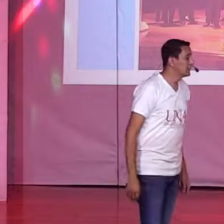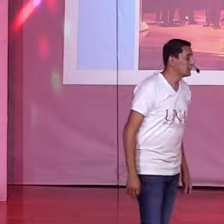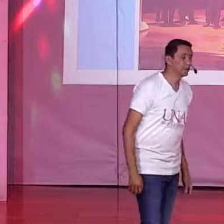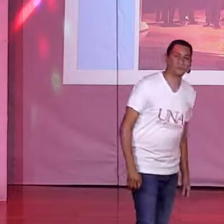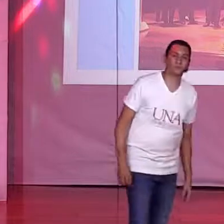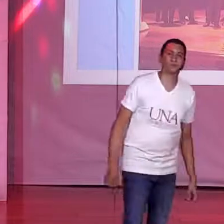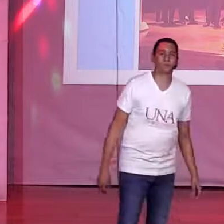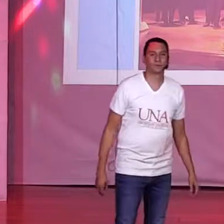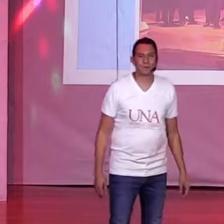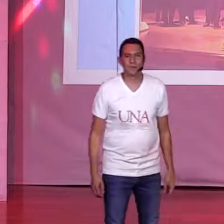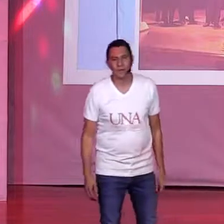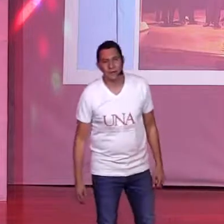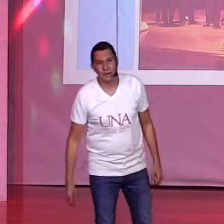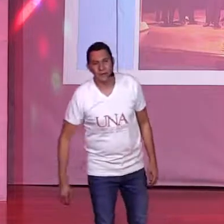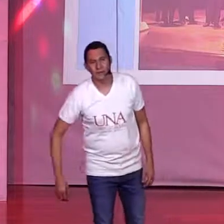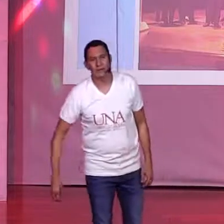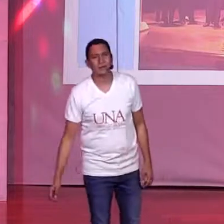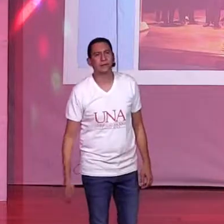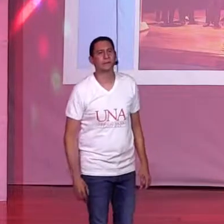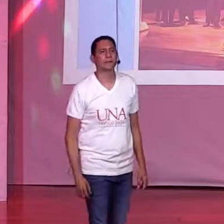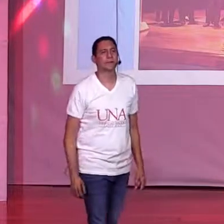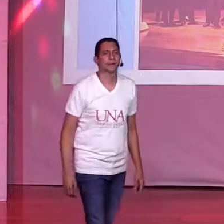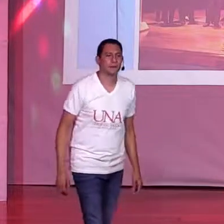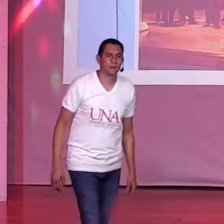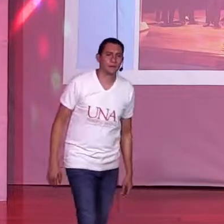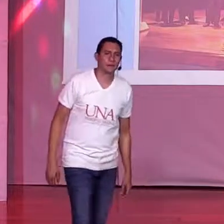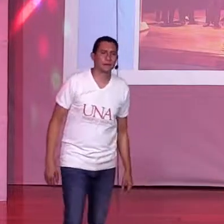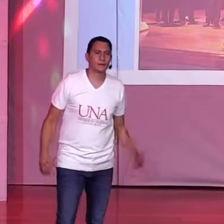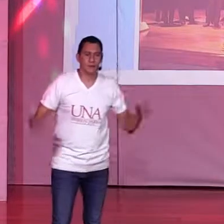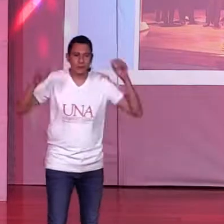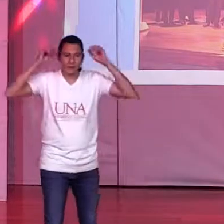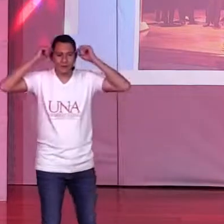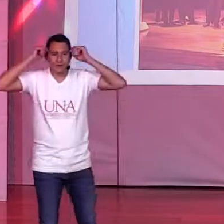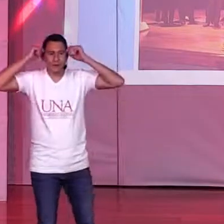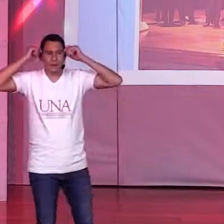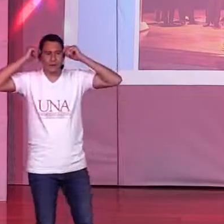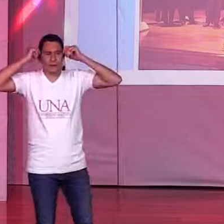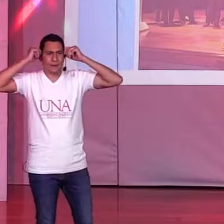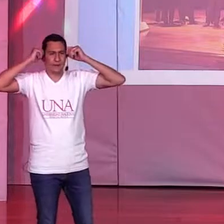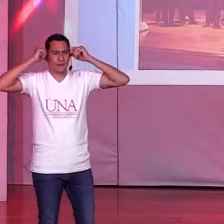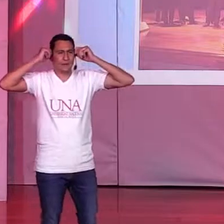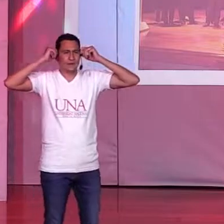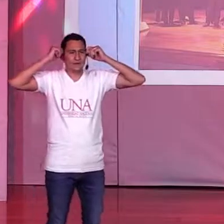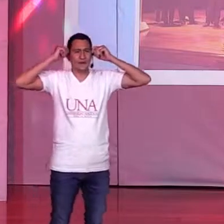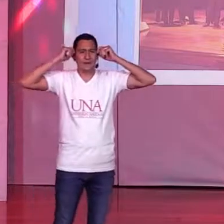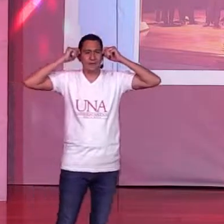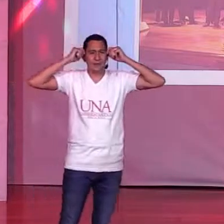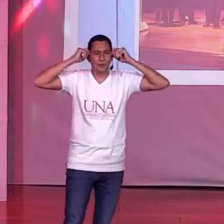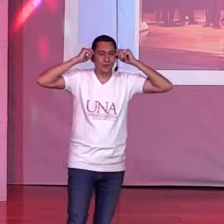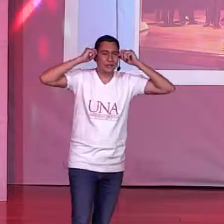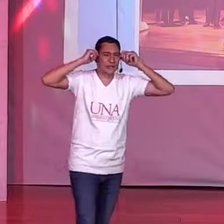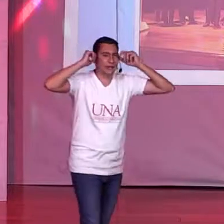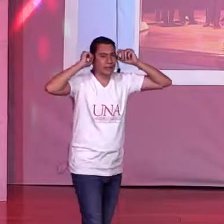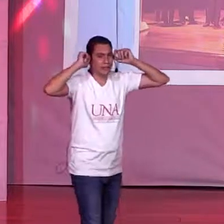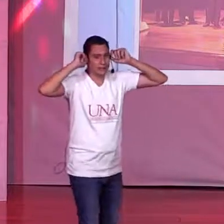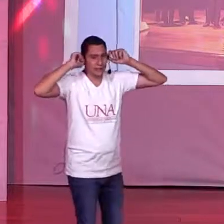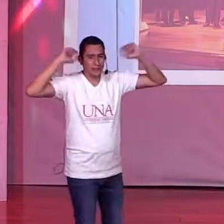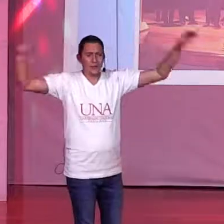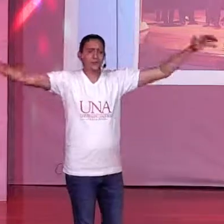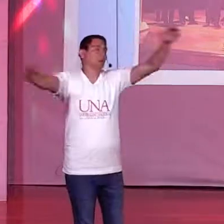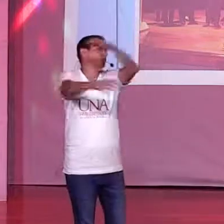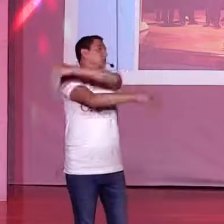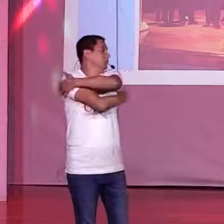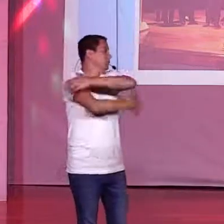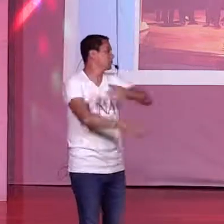de verdad se nota el gran esfuerzo de interés para hacer estas cosas, para educarnos y divertirnos a todos. Qué lindo, qué bueno. Muchas gracias. Bueno, porque en la